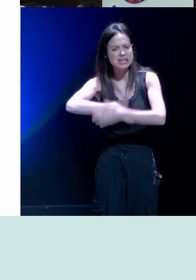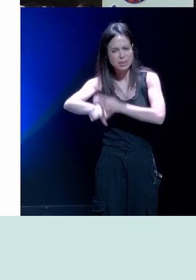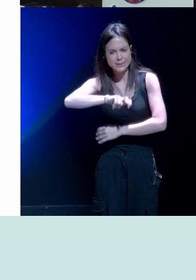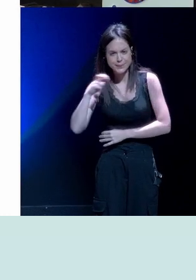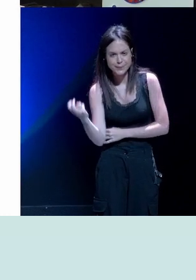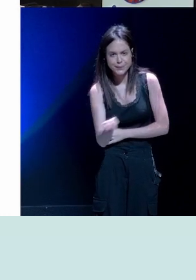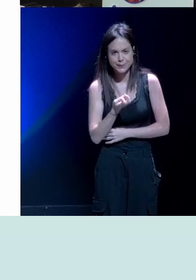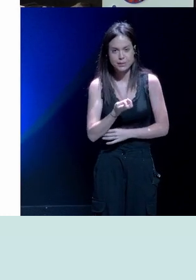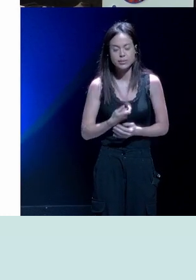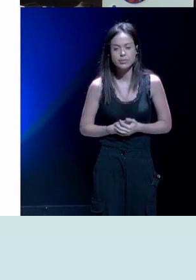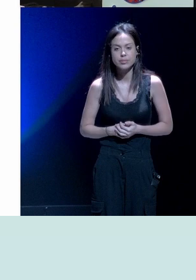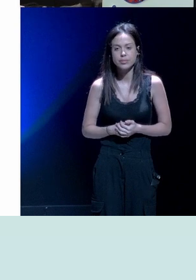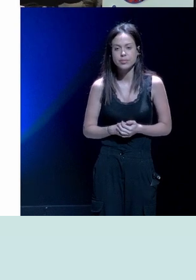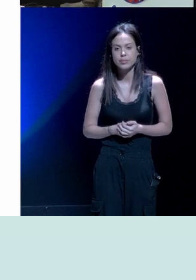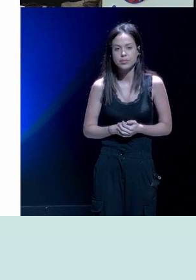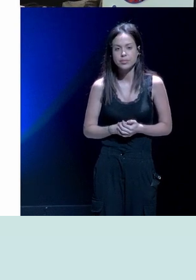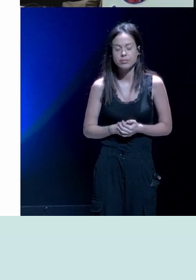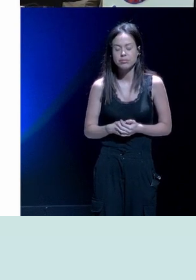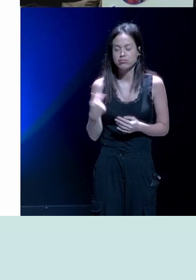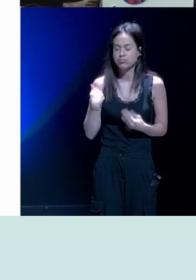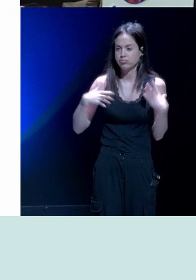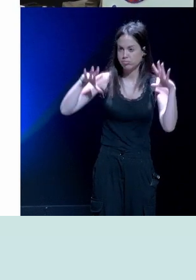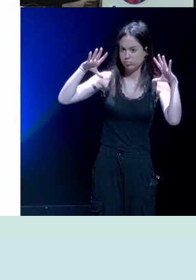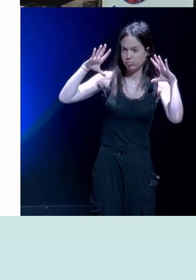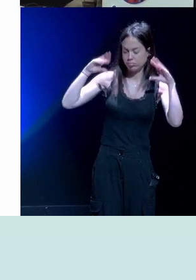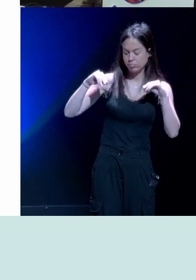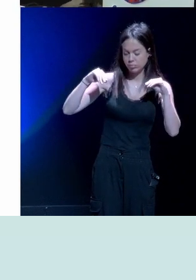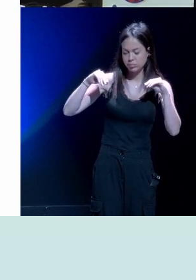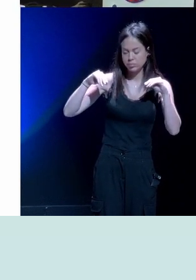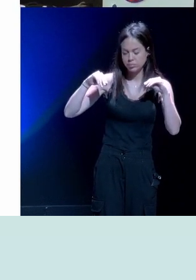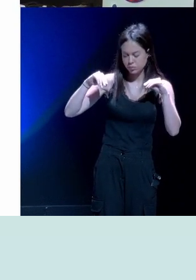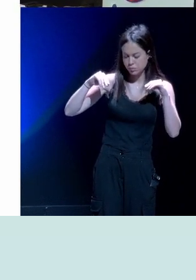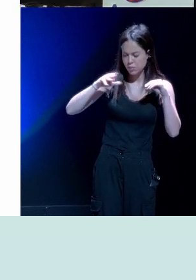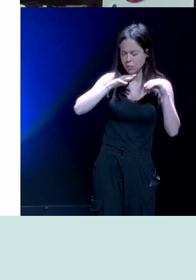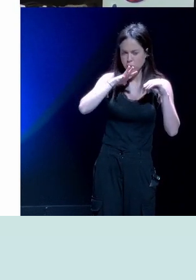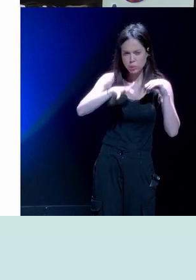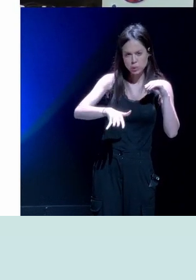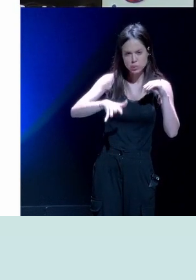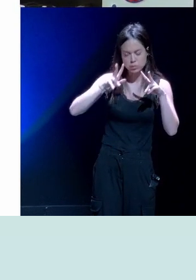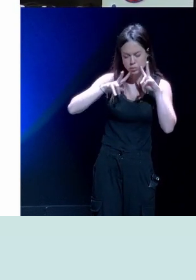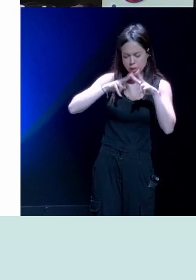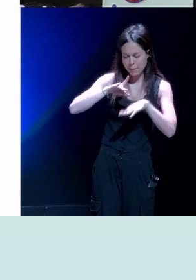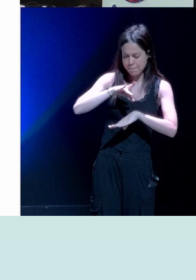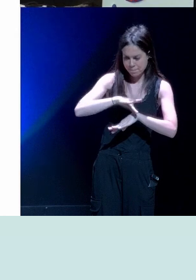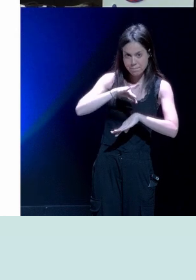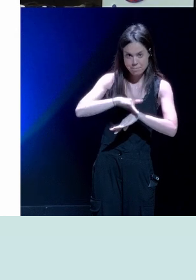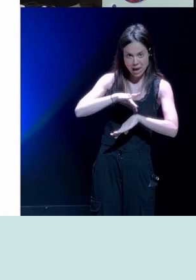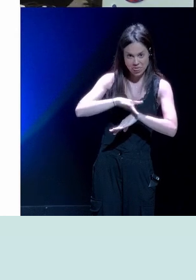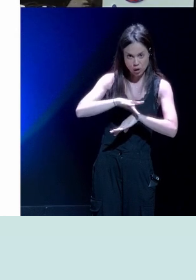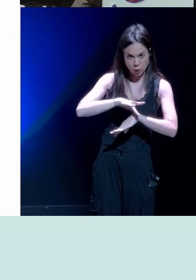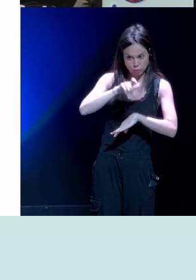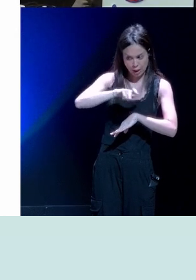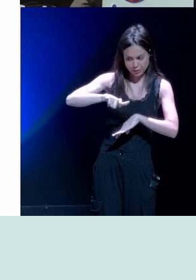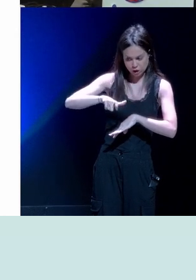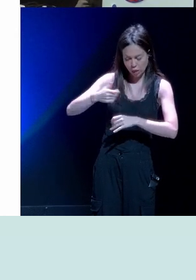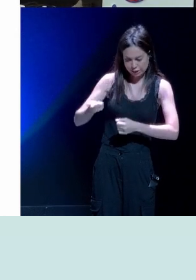discapacidades. Y me sorprendió en esa ocasión ver que los y las médicas estaban,